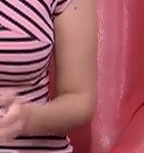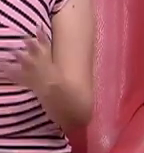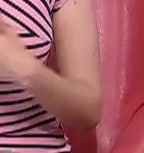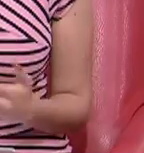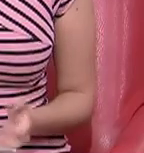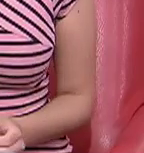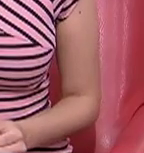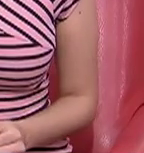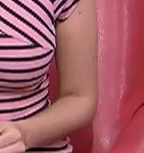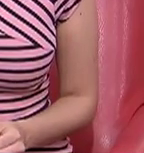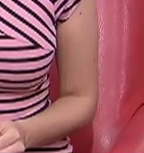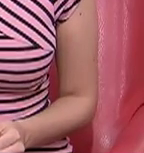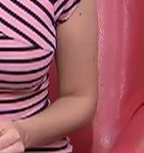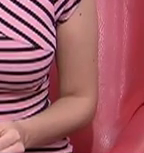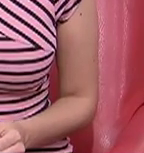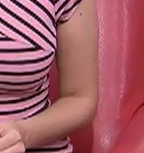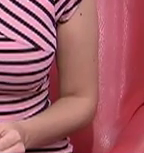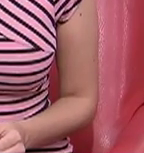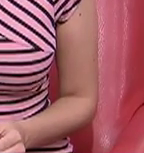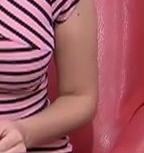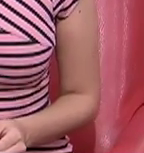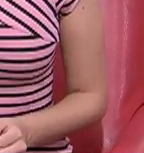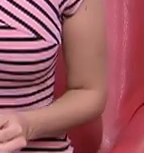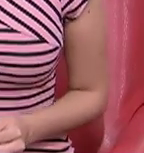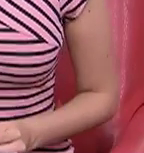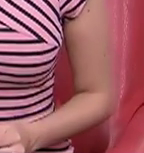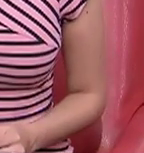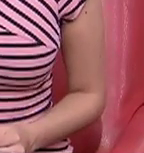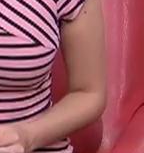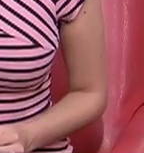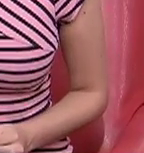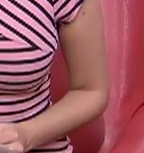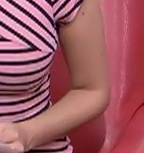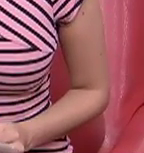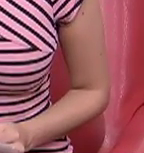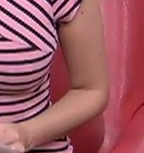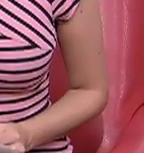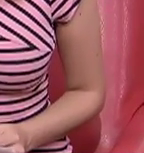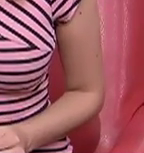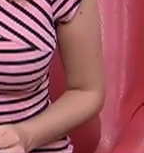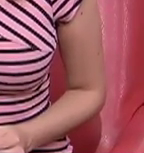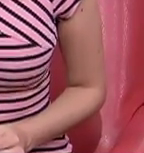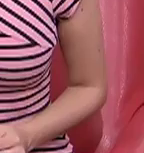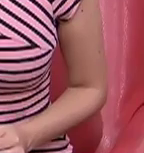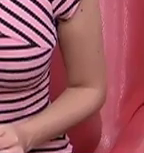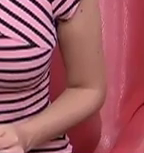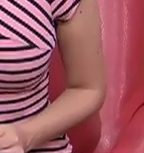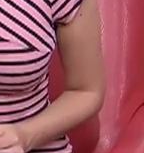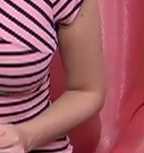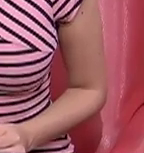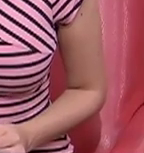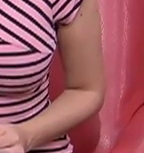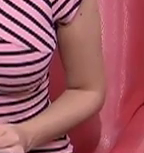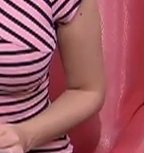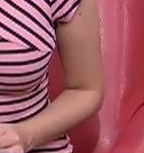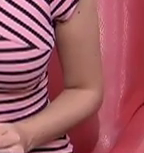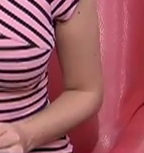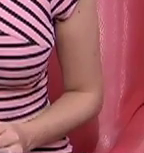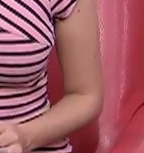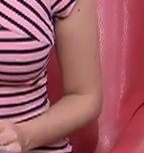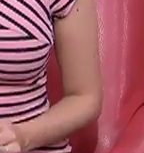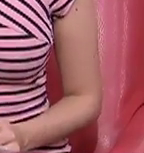qué opinan? Háganoslo saber en @mexaldía. Y vámonos hasta el espacio, porque la NASA retrasó de nuevo